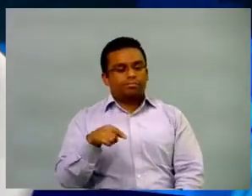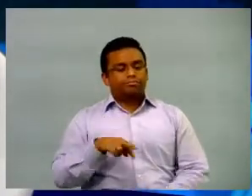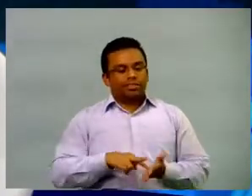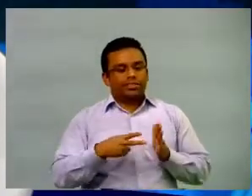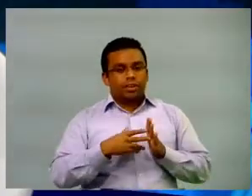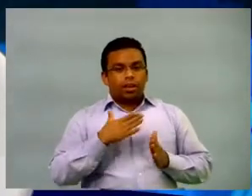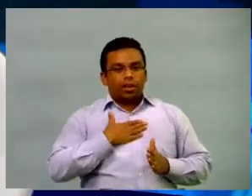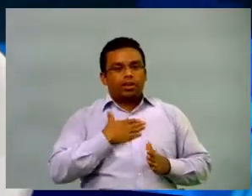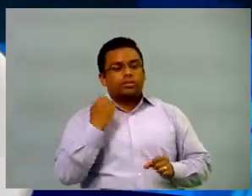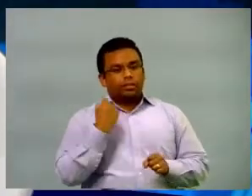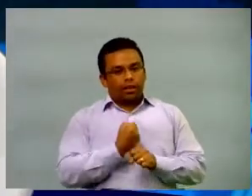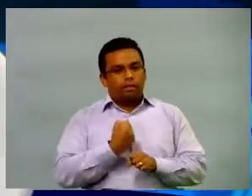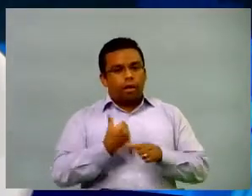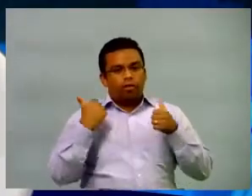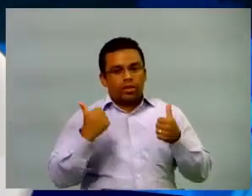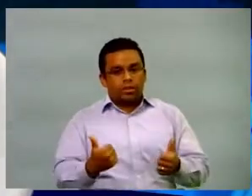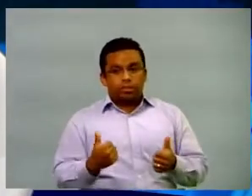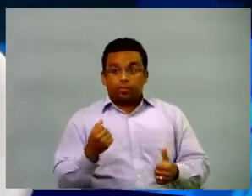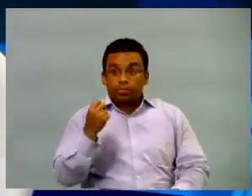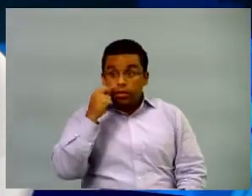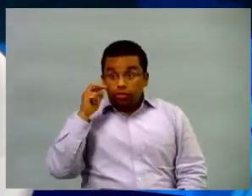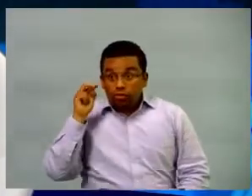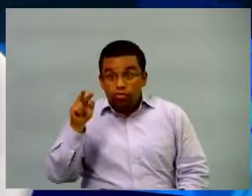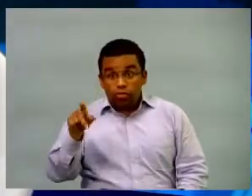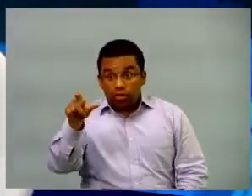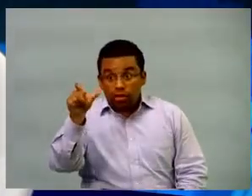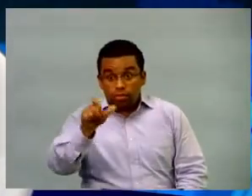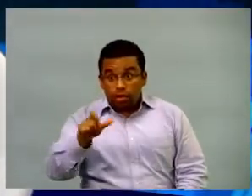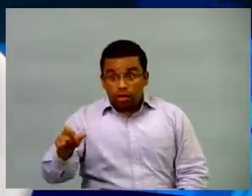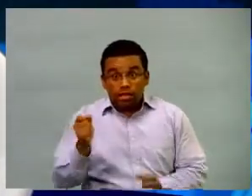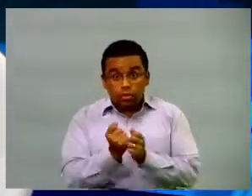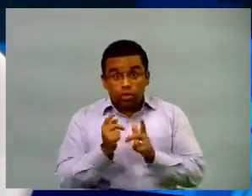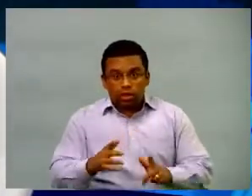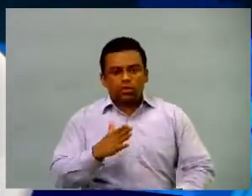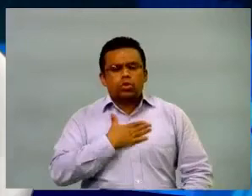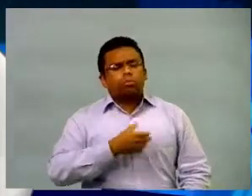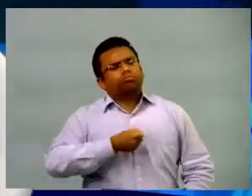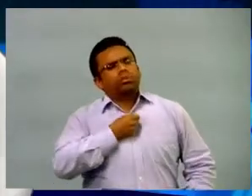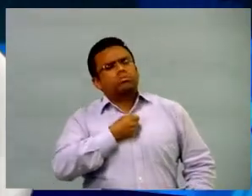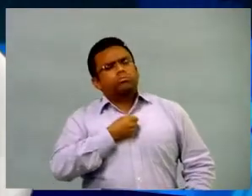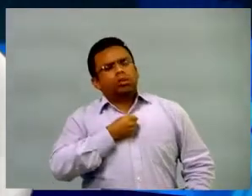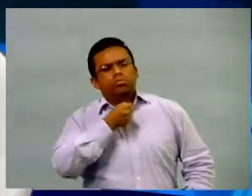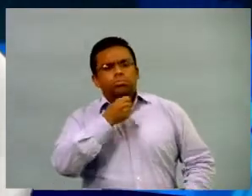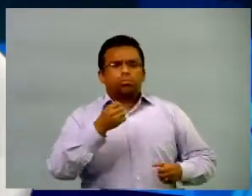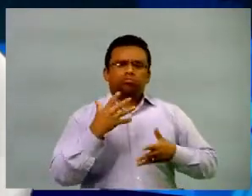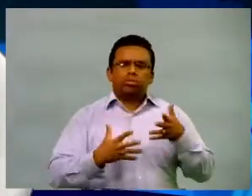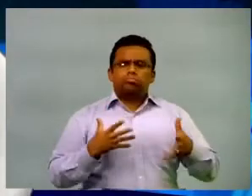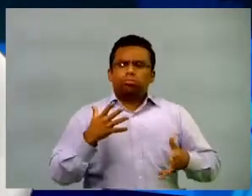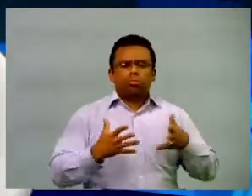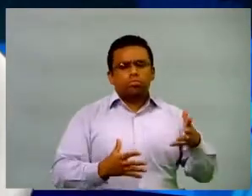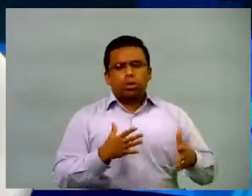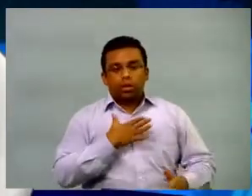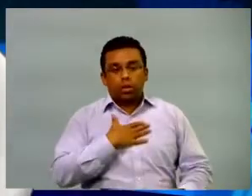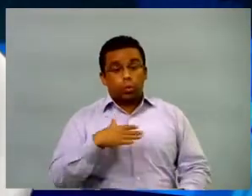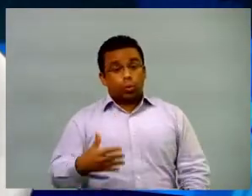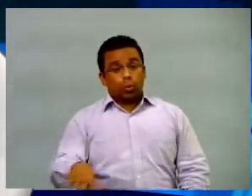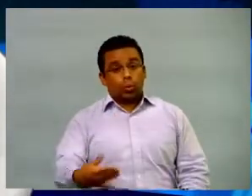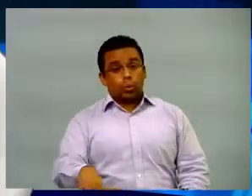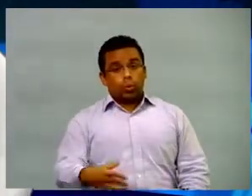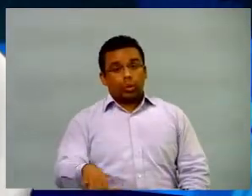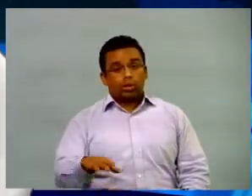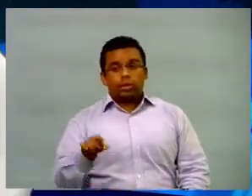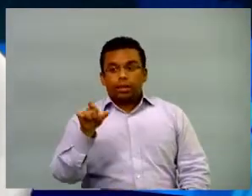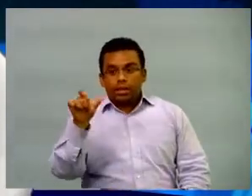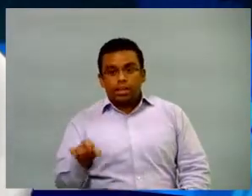tarea. Sí. Cuando vemos los estudiantes realmente tomarse la palabra, eso es lo que queremos, es que los estudiantes realmente sean los